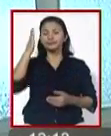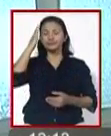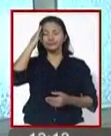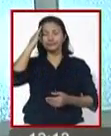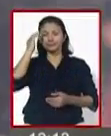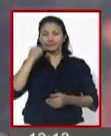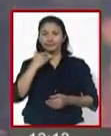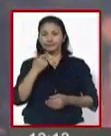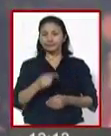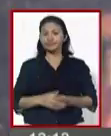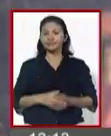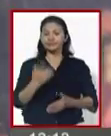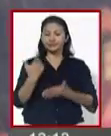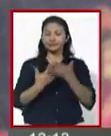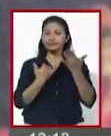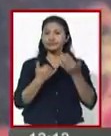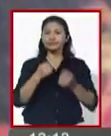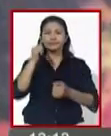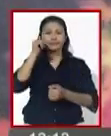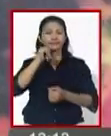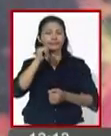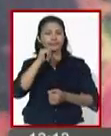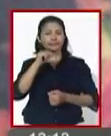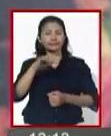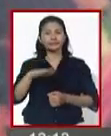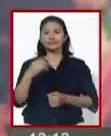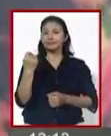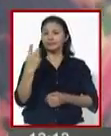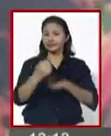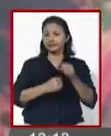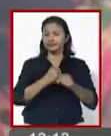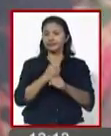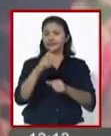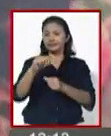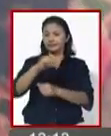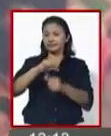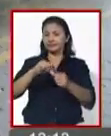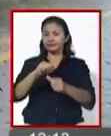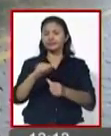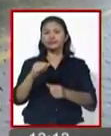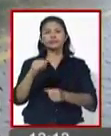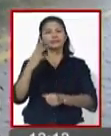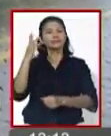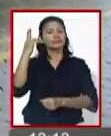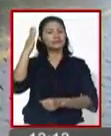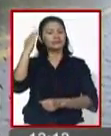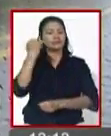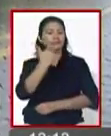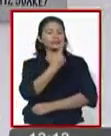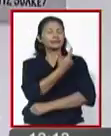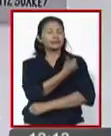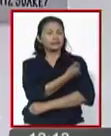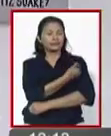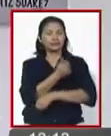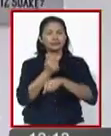considera que la situación de la niña no estaría asociada a la administración de la